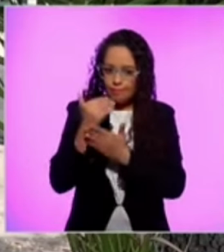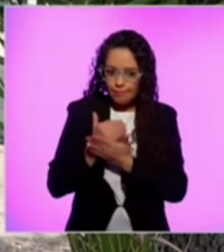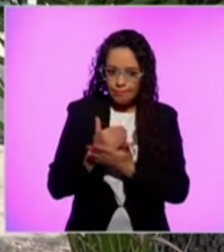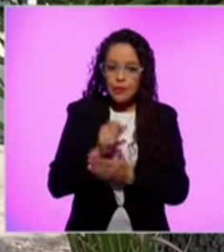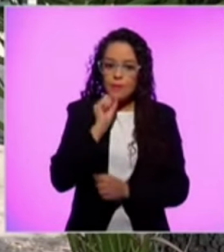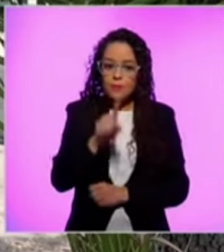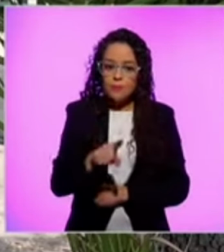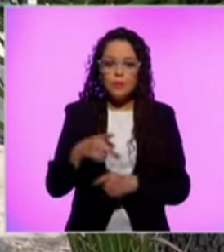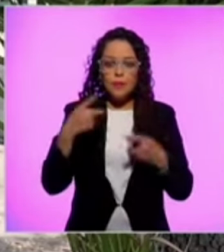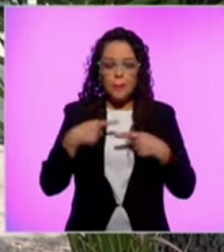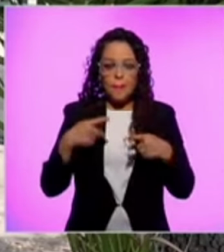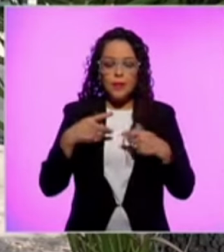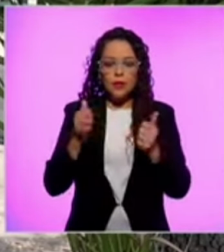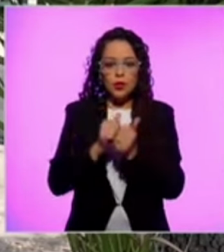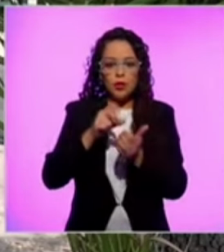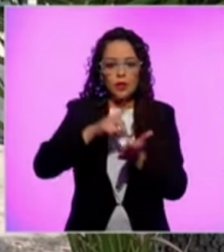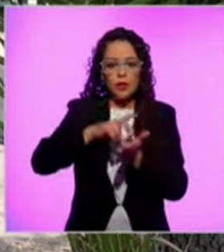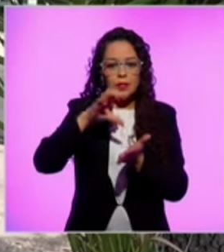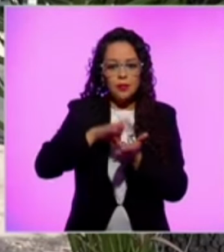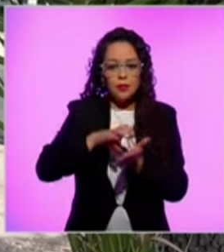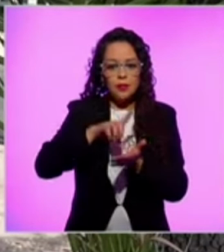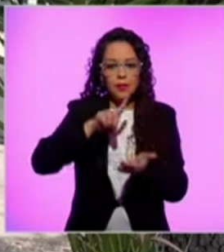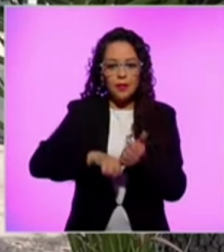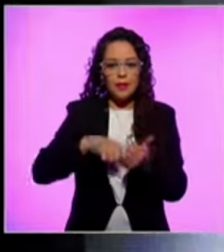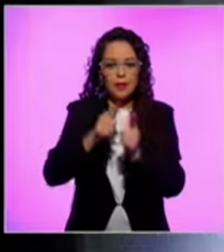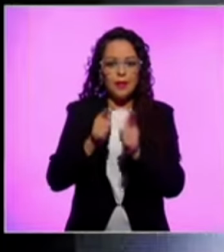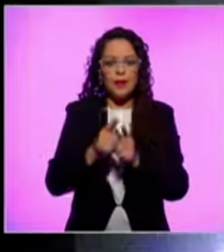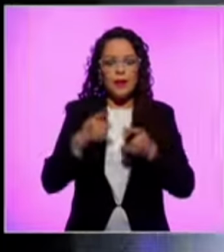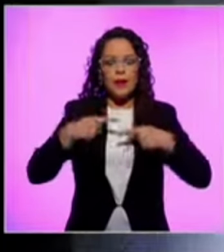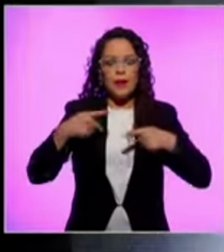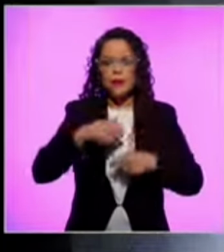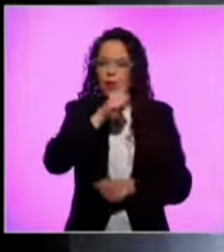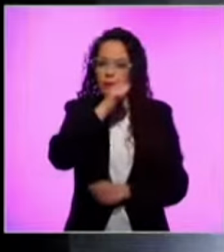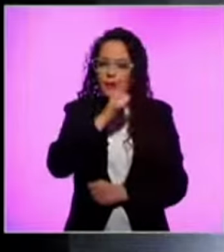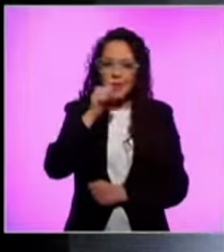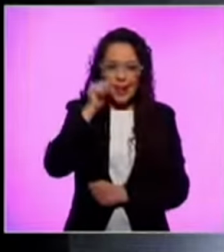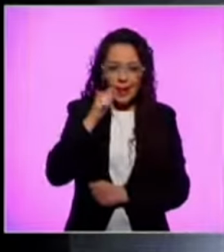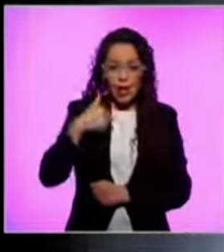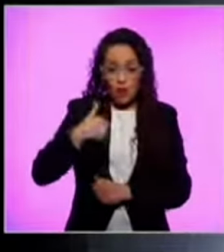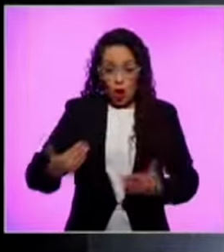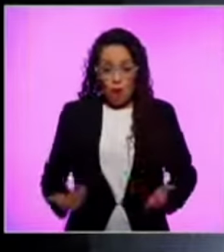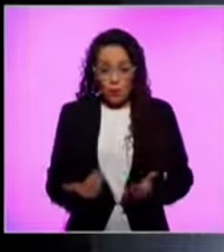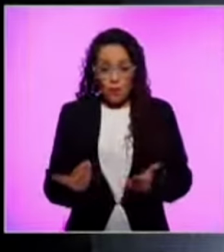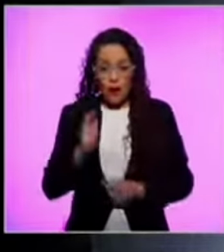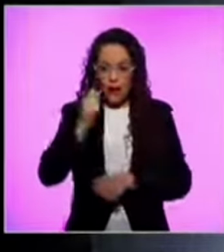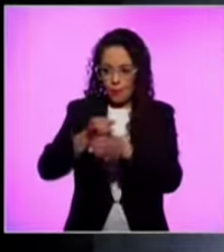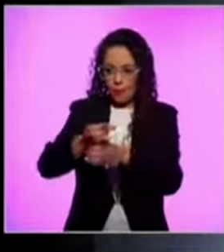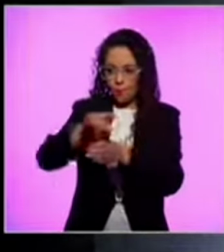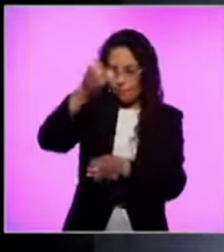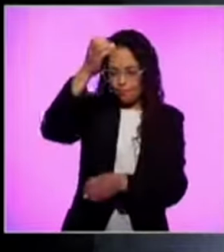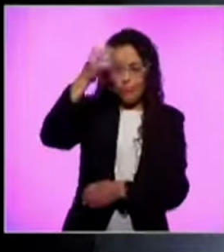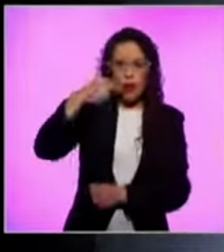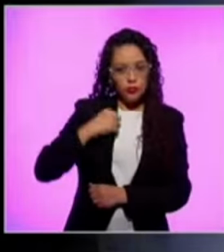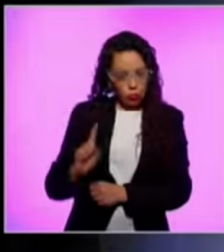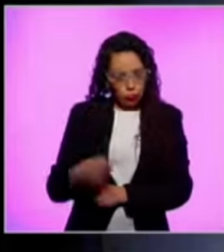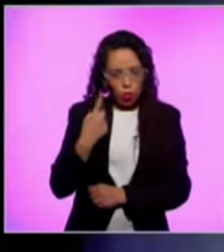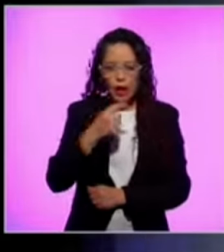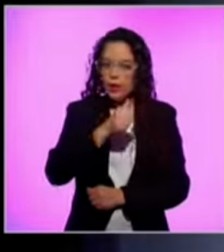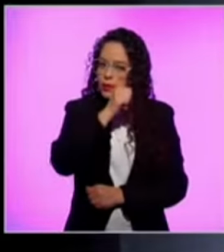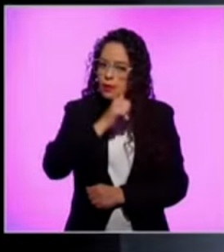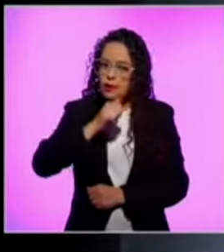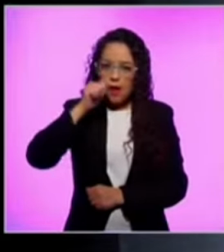comunidad personas con discapacidad en el grupo de personas ciegas y soy bailarina de pole dance ciega.